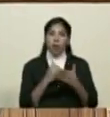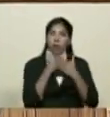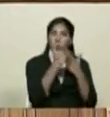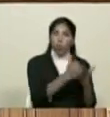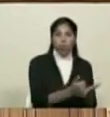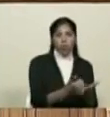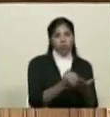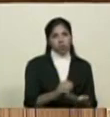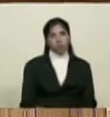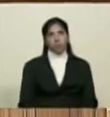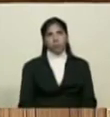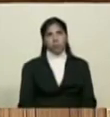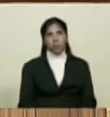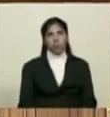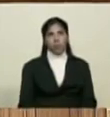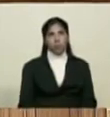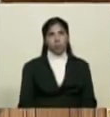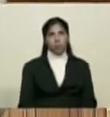eventos.